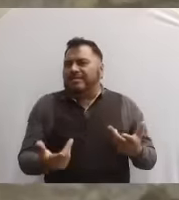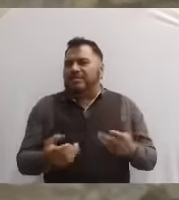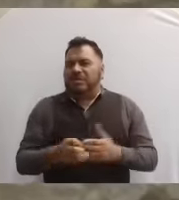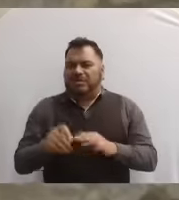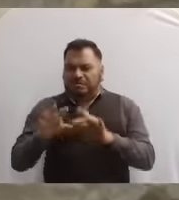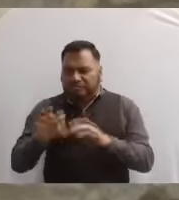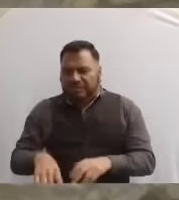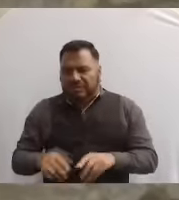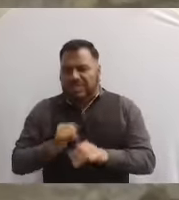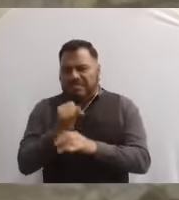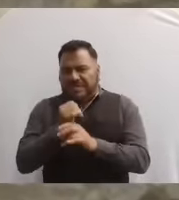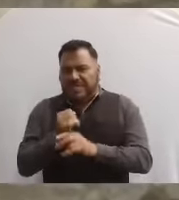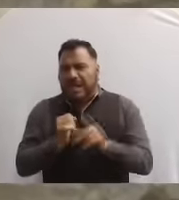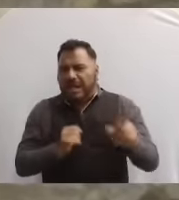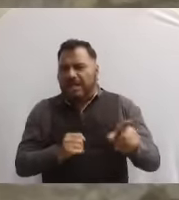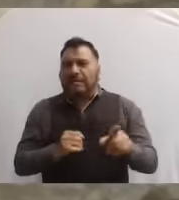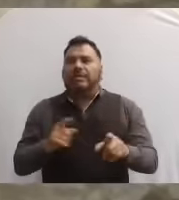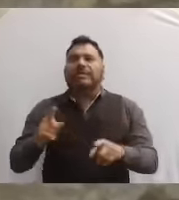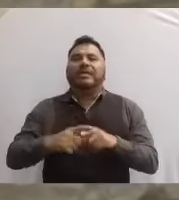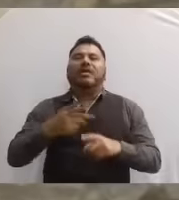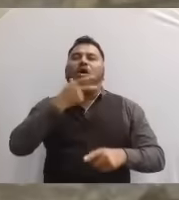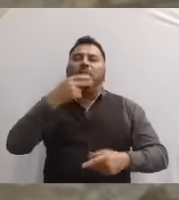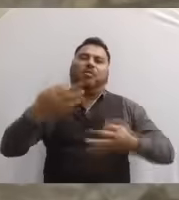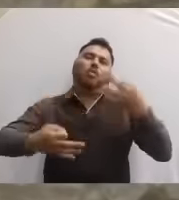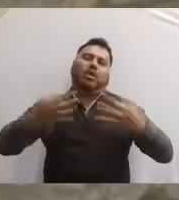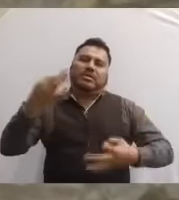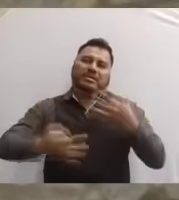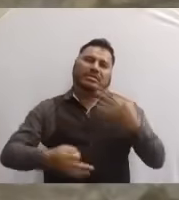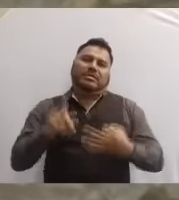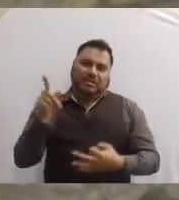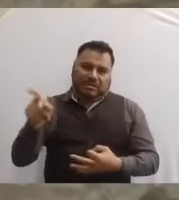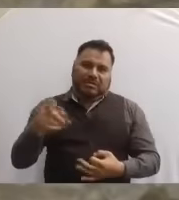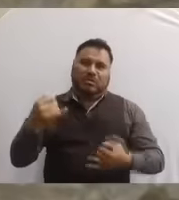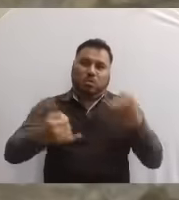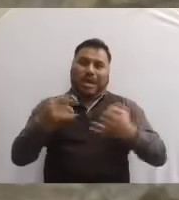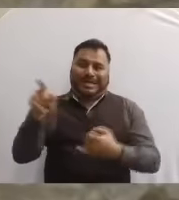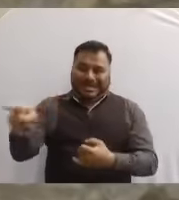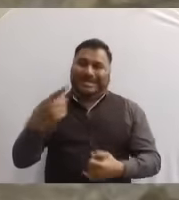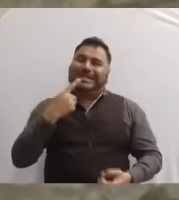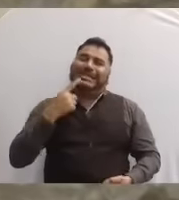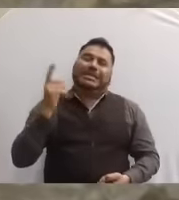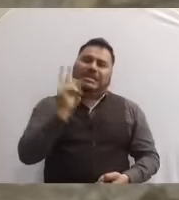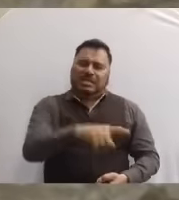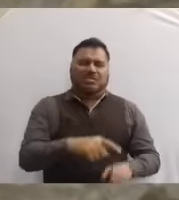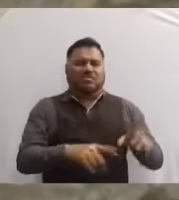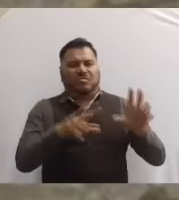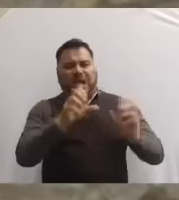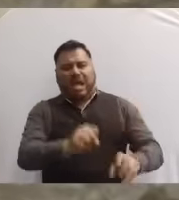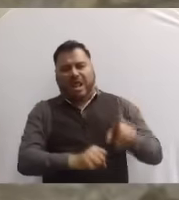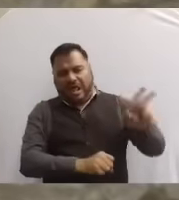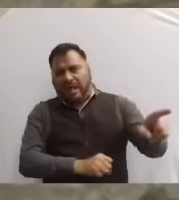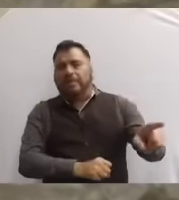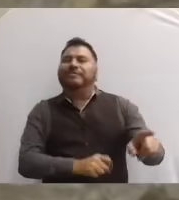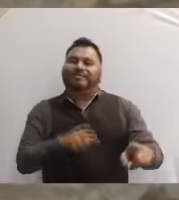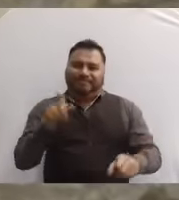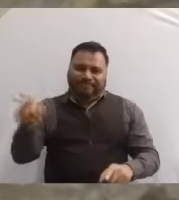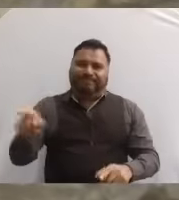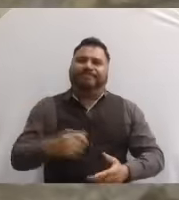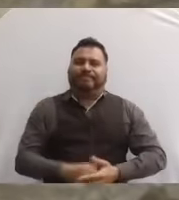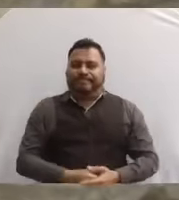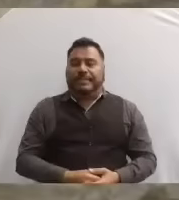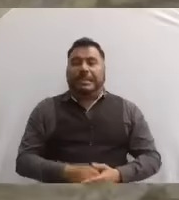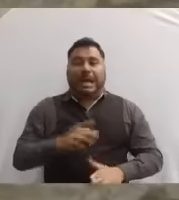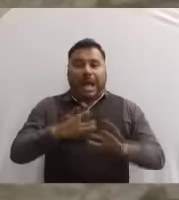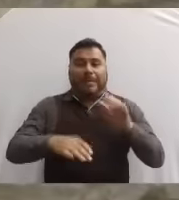de investigación? Un juez. Un juez es el que dicta una orden de aprehensión. Y a veces